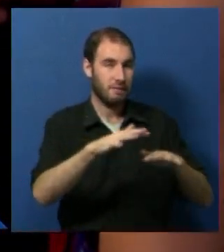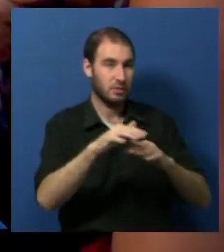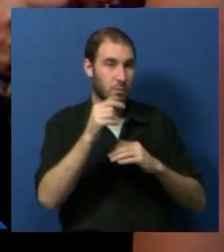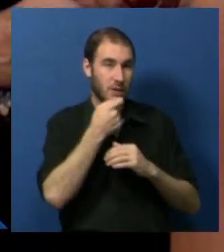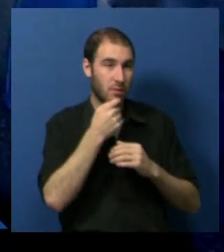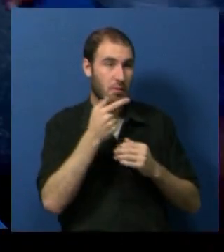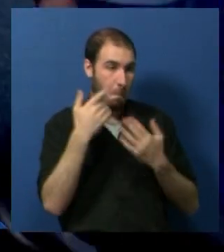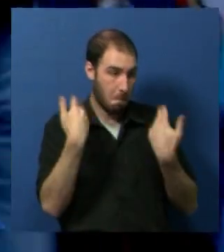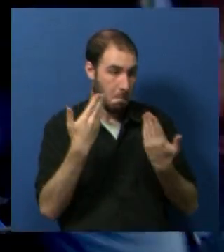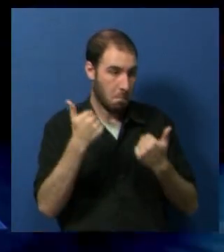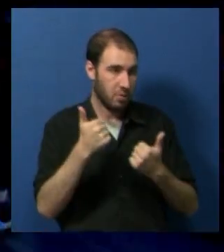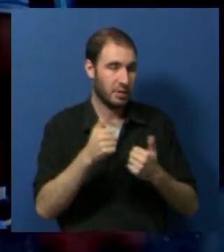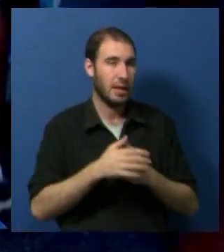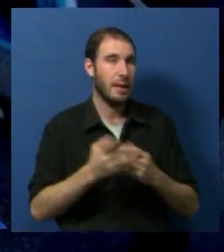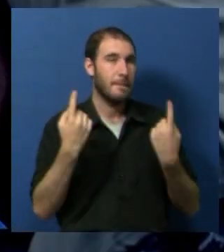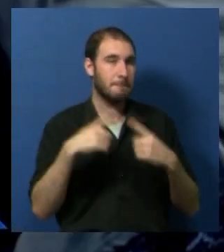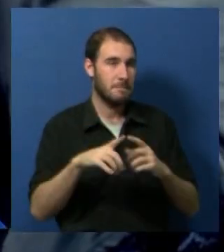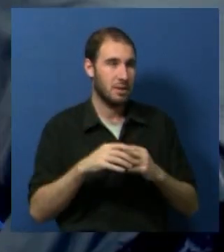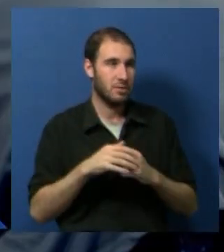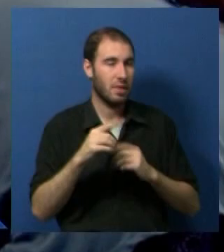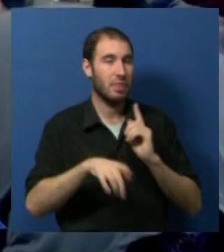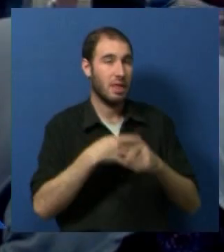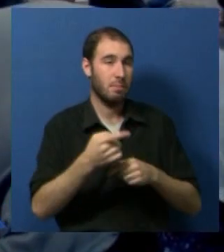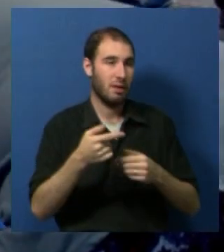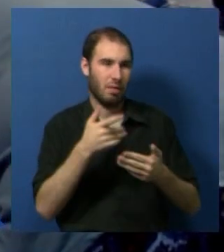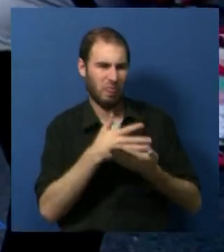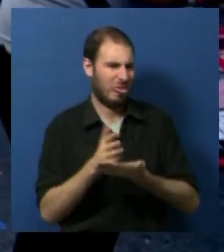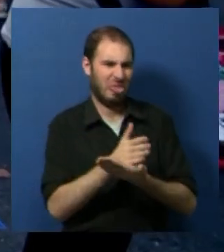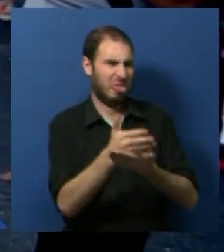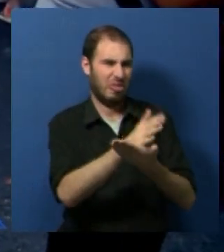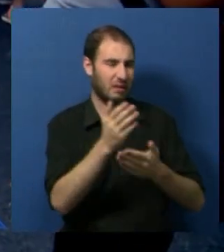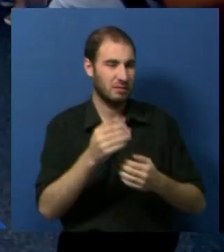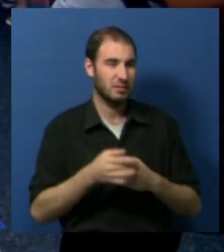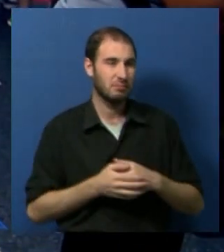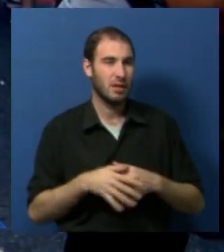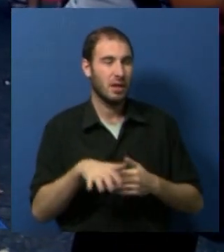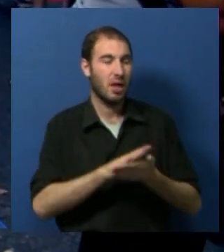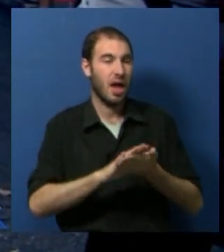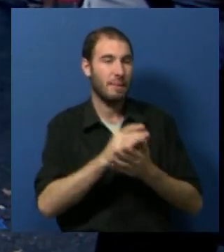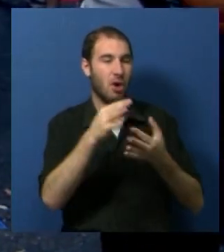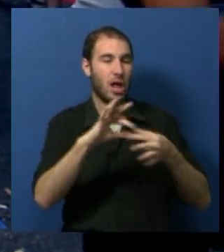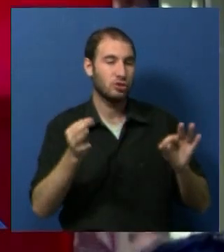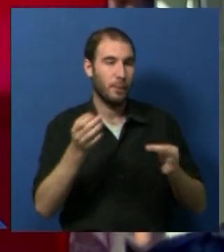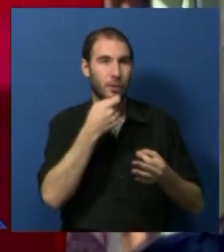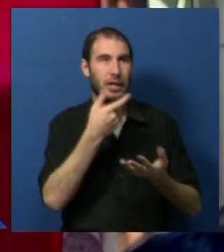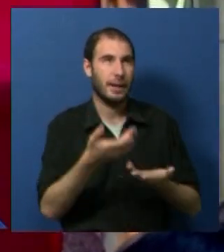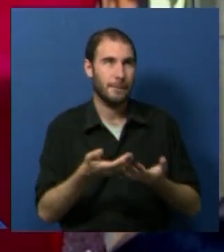ser loable en su principio, pero que después terminan desvirtuadas, apelando a frases como